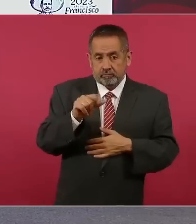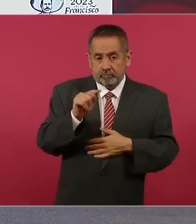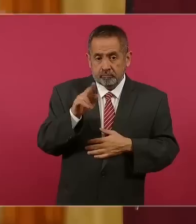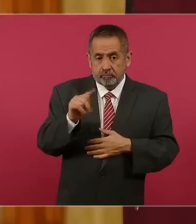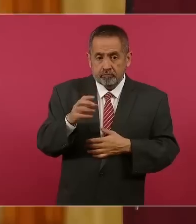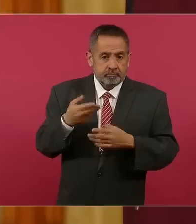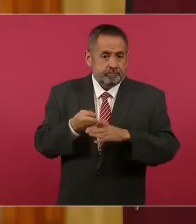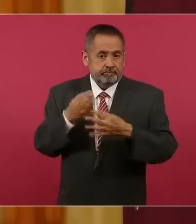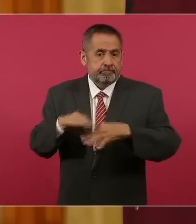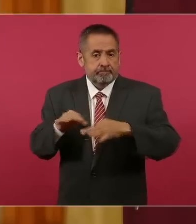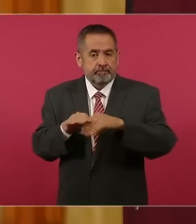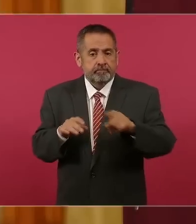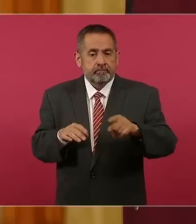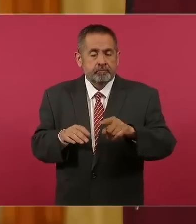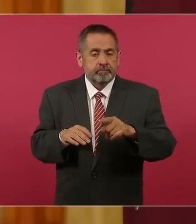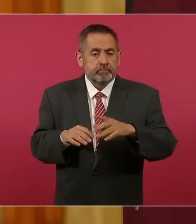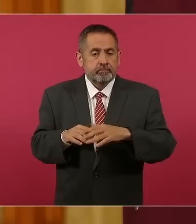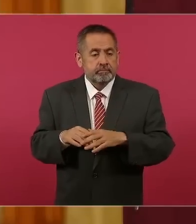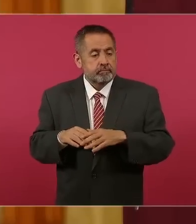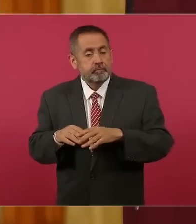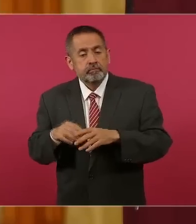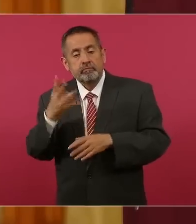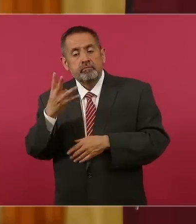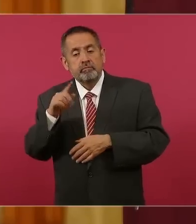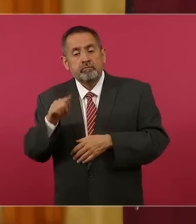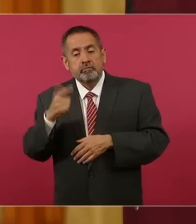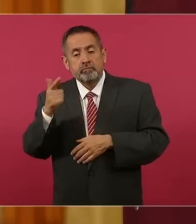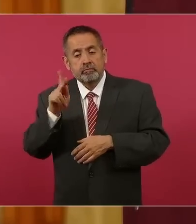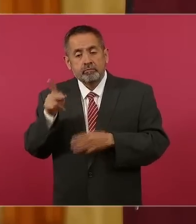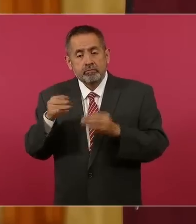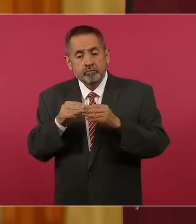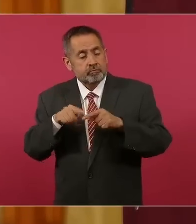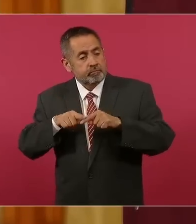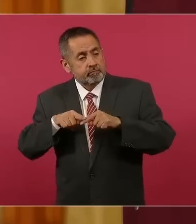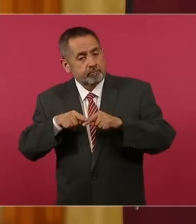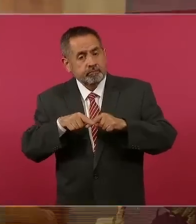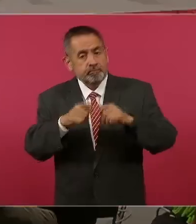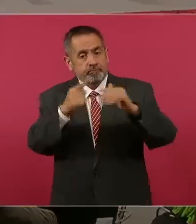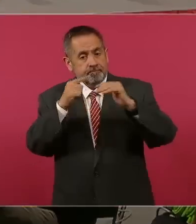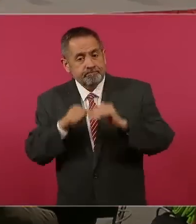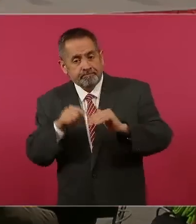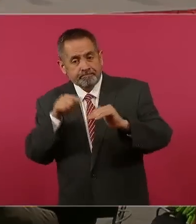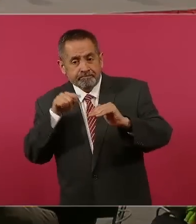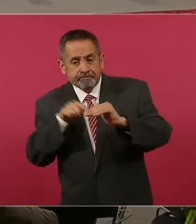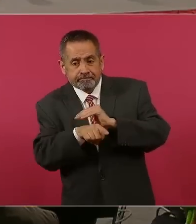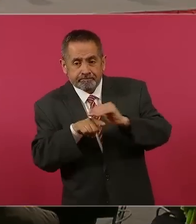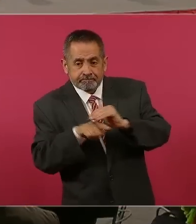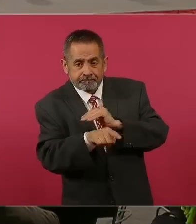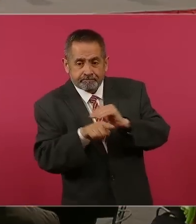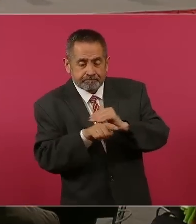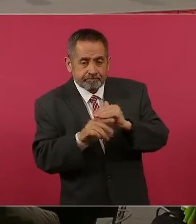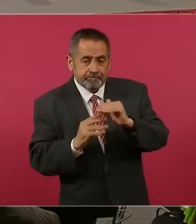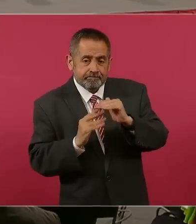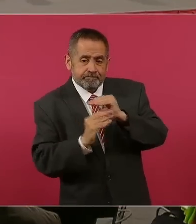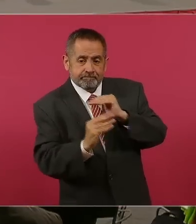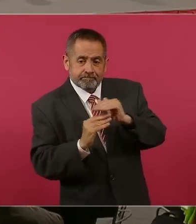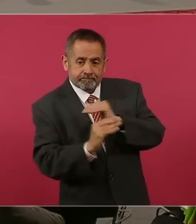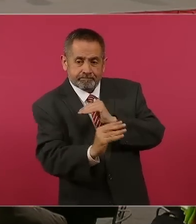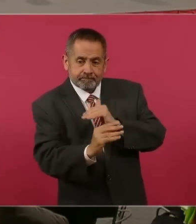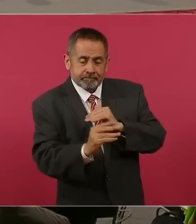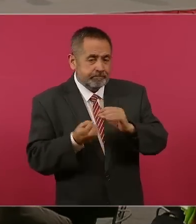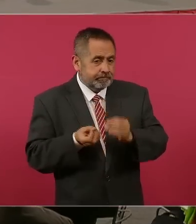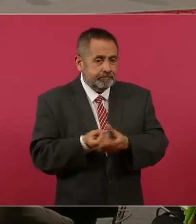importante, de 4,7 kilómetros que tendrá que pasar por abajo del propio